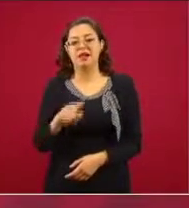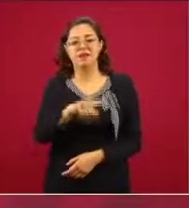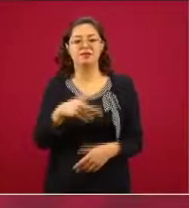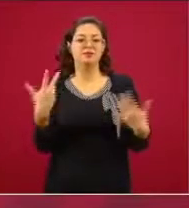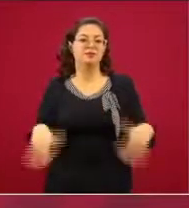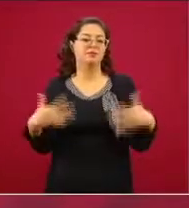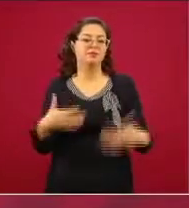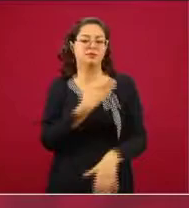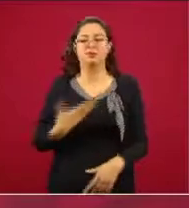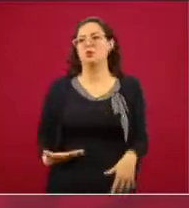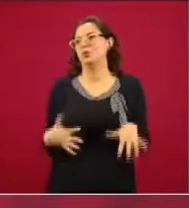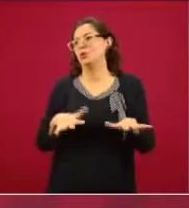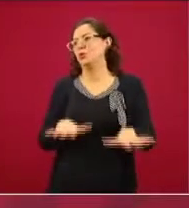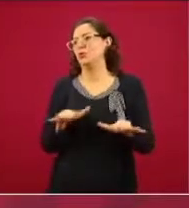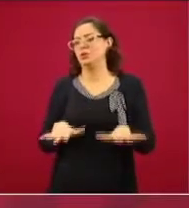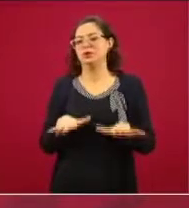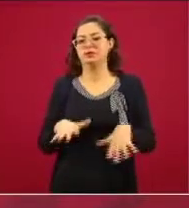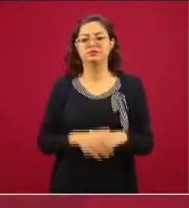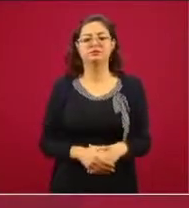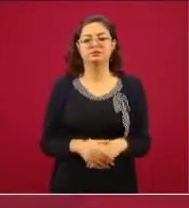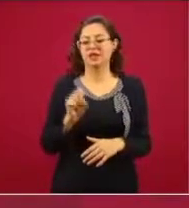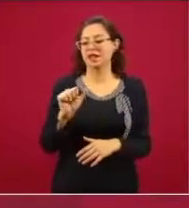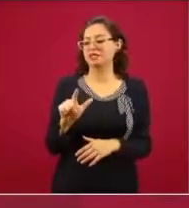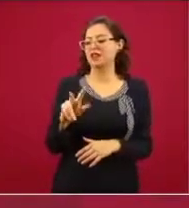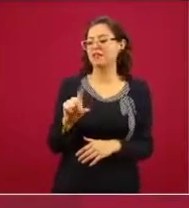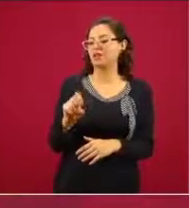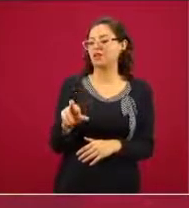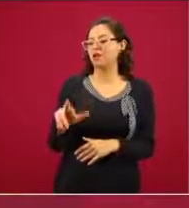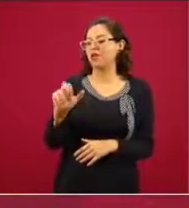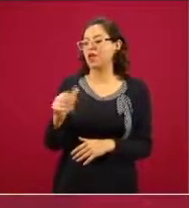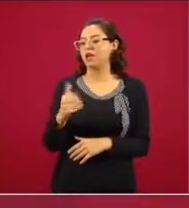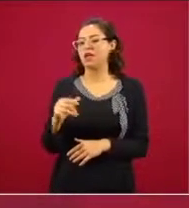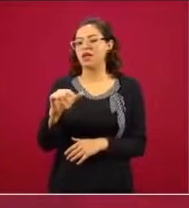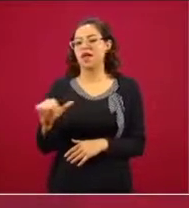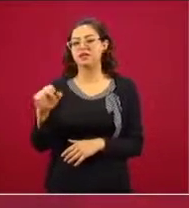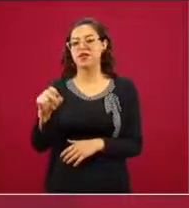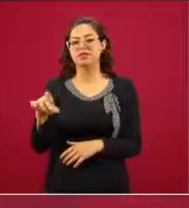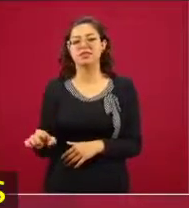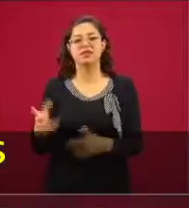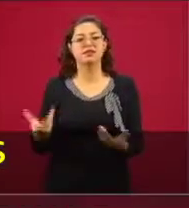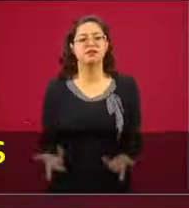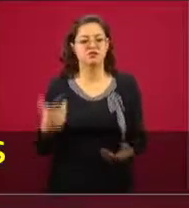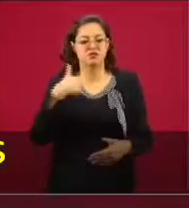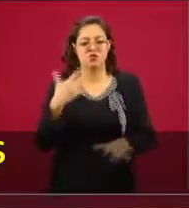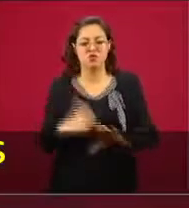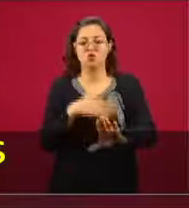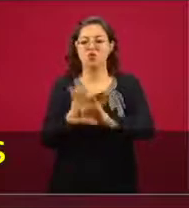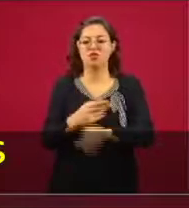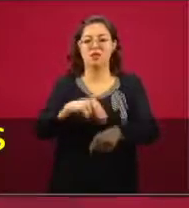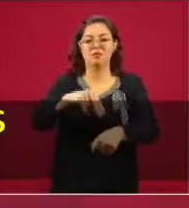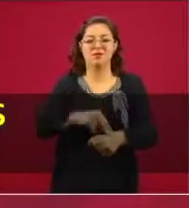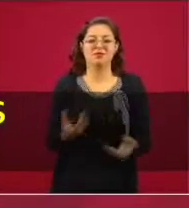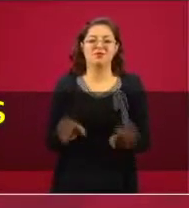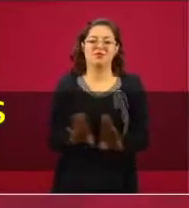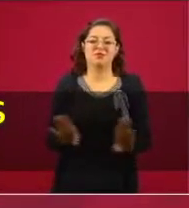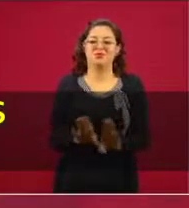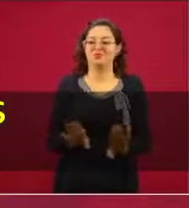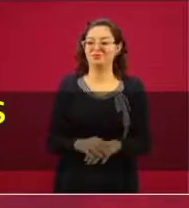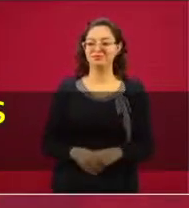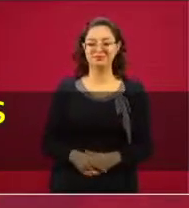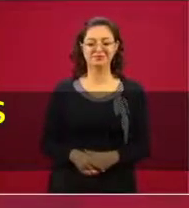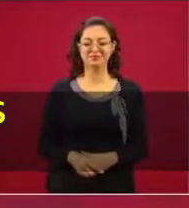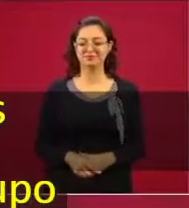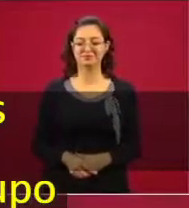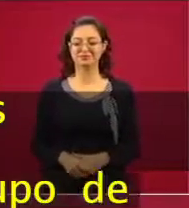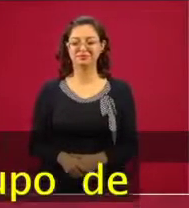de América Latina, Salvador Allende. ¿Cómo voy a hablar mal de los médicos? A mí me salvó la